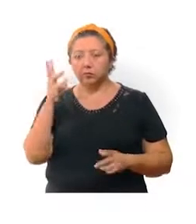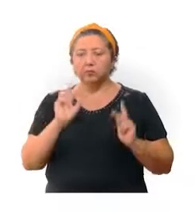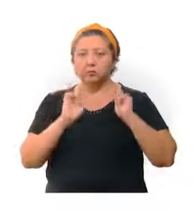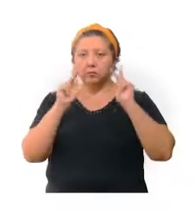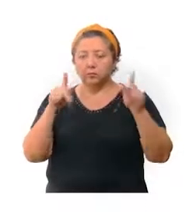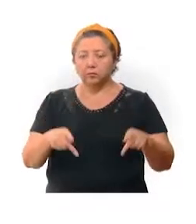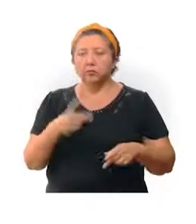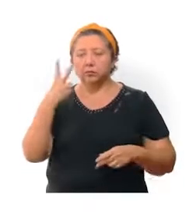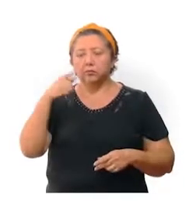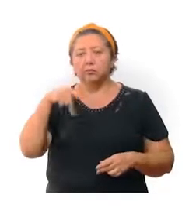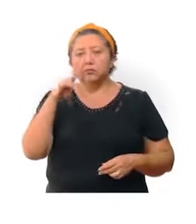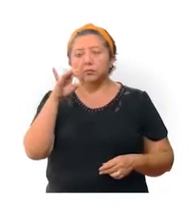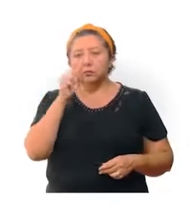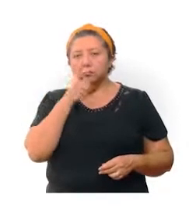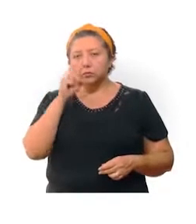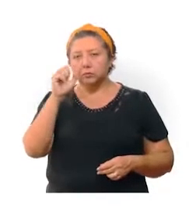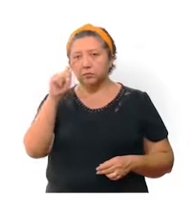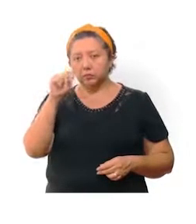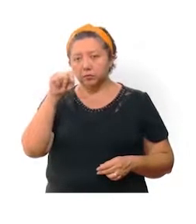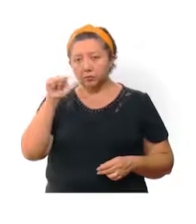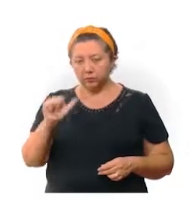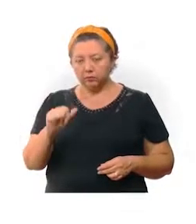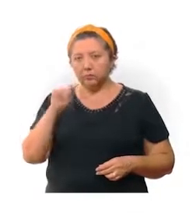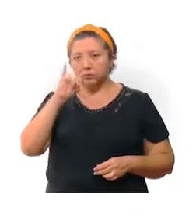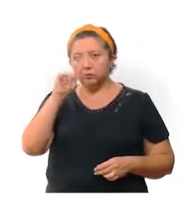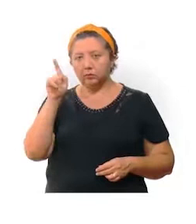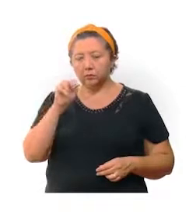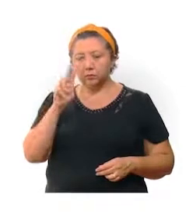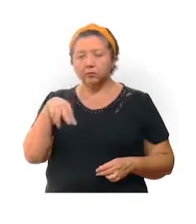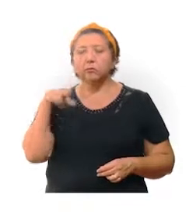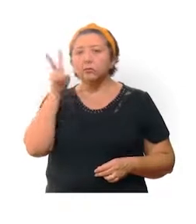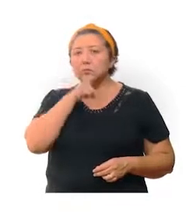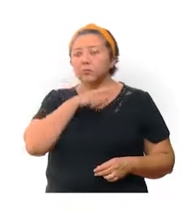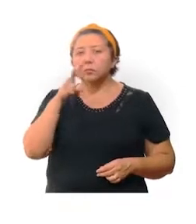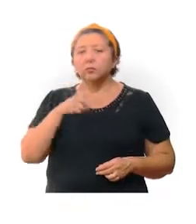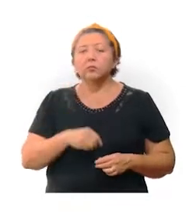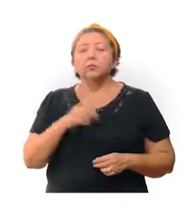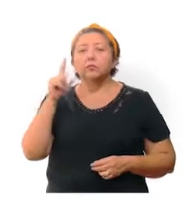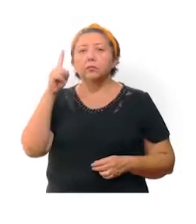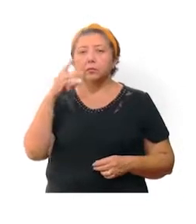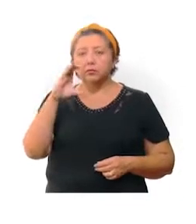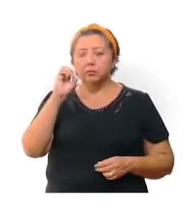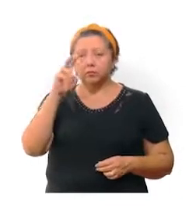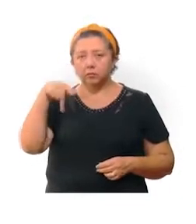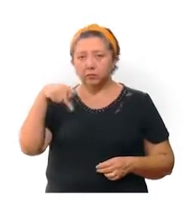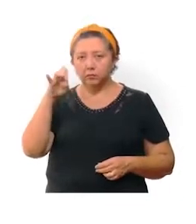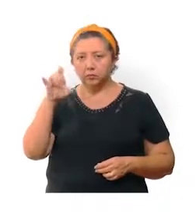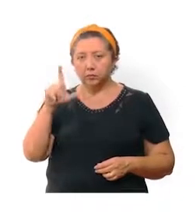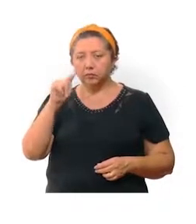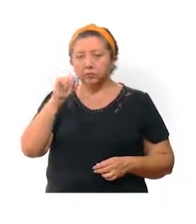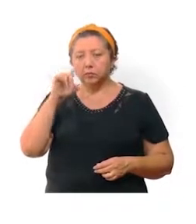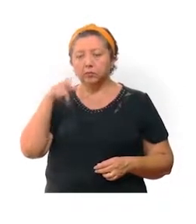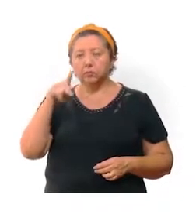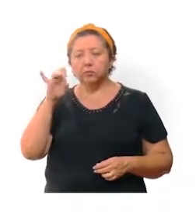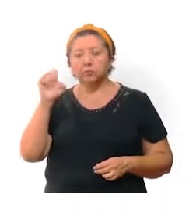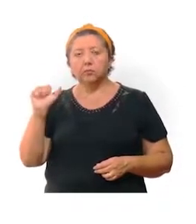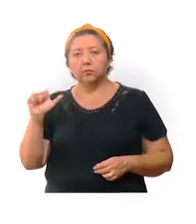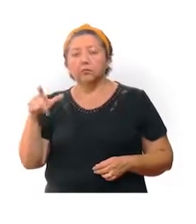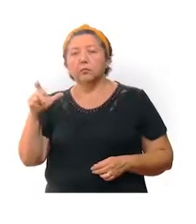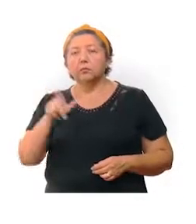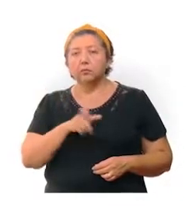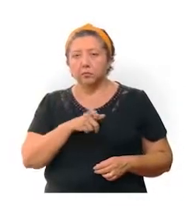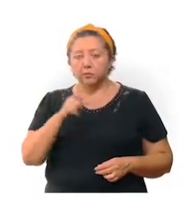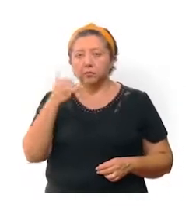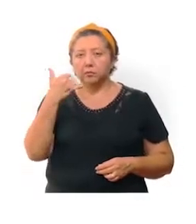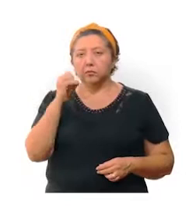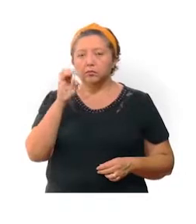Progreso, 2 en Canzacap, Espita, Tizimín, Humán y Valladolid, 1 en Concal, Oxcuscap, Panabá, Tecal de Venegas, Tecash,